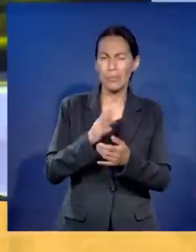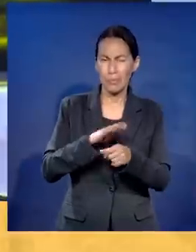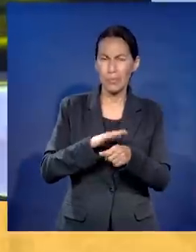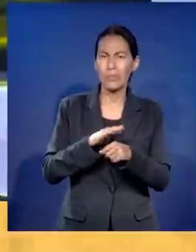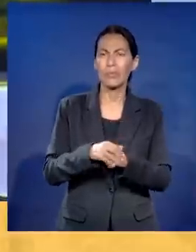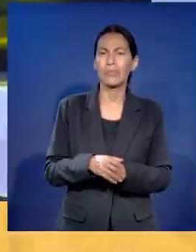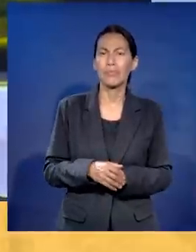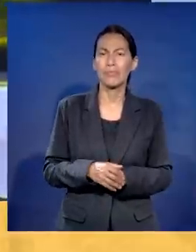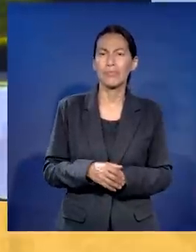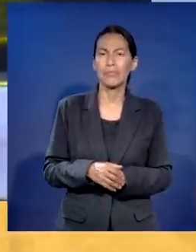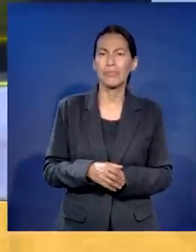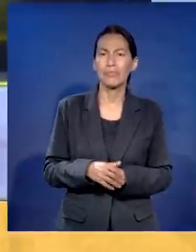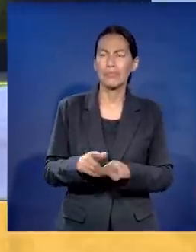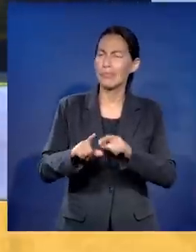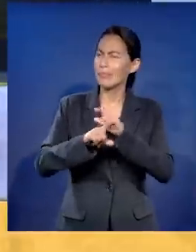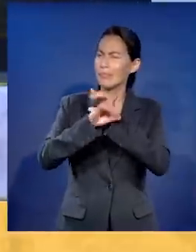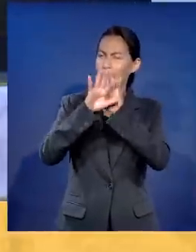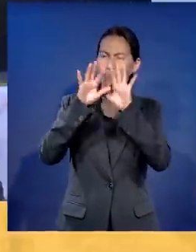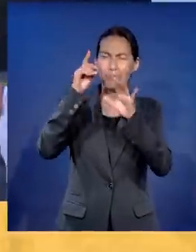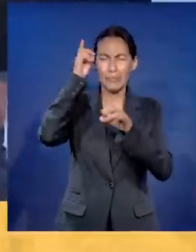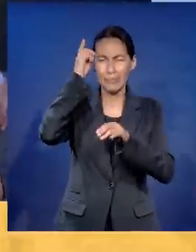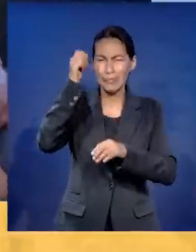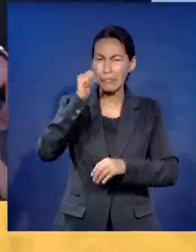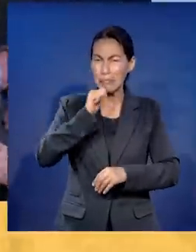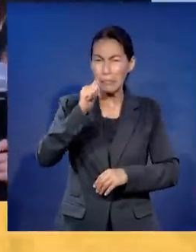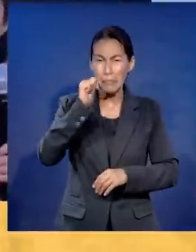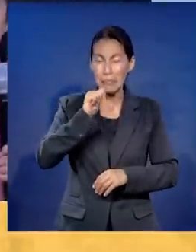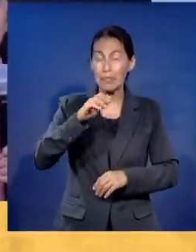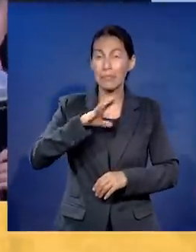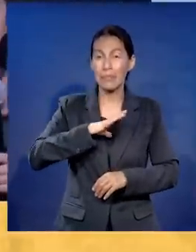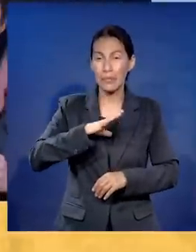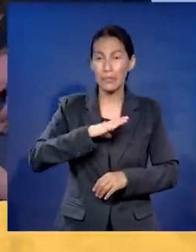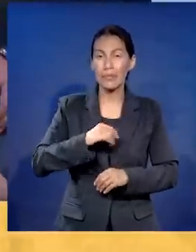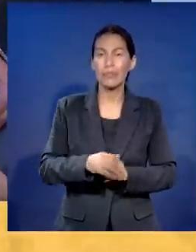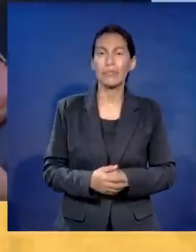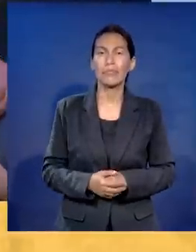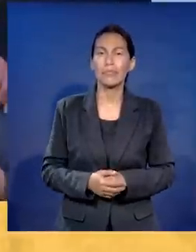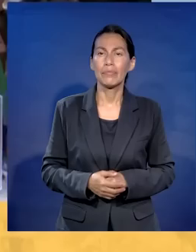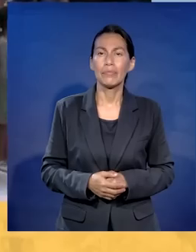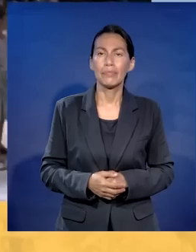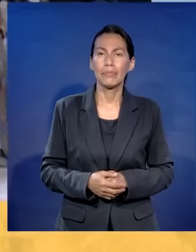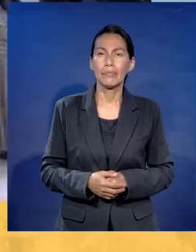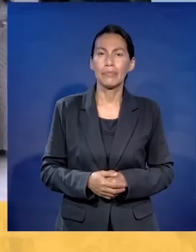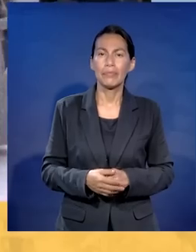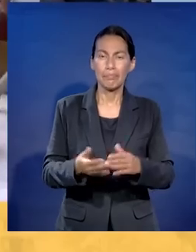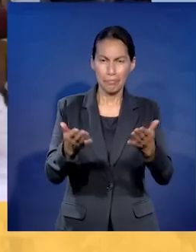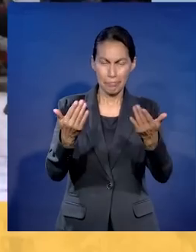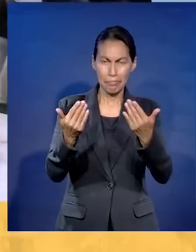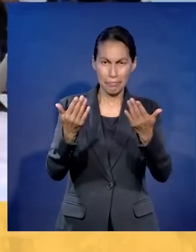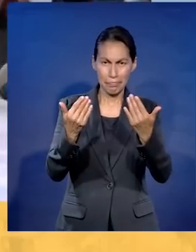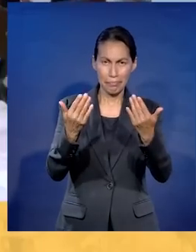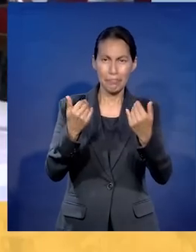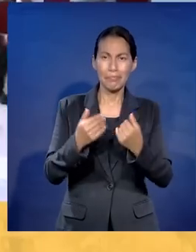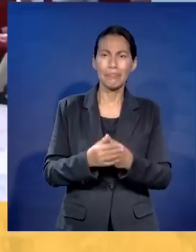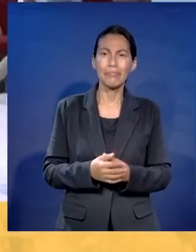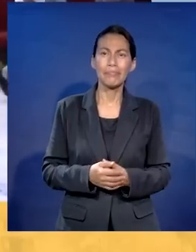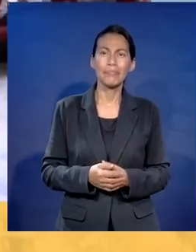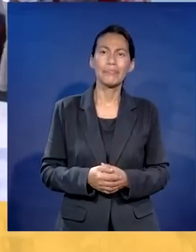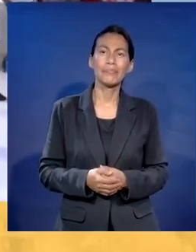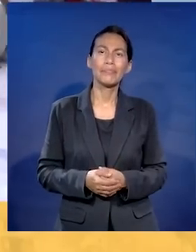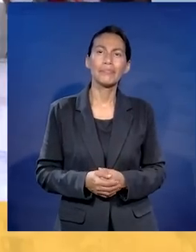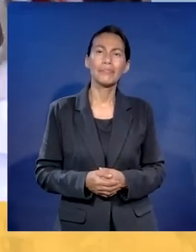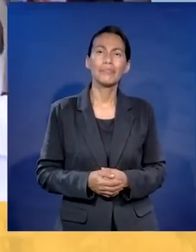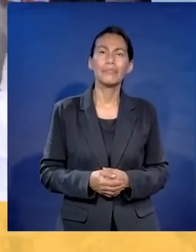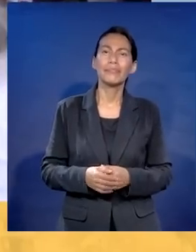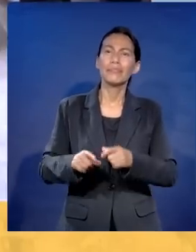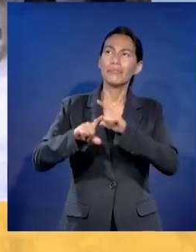hoy sí voy a esperar un poco más Gloria a Dios siempre hay alguien siempre hay alguien ven